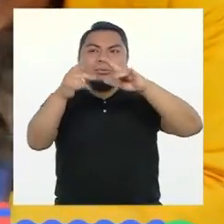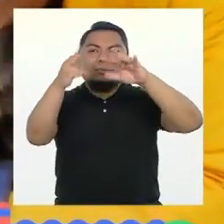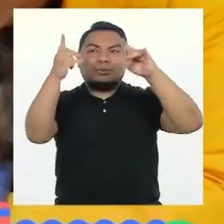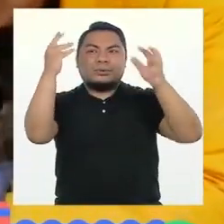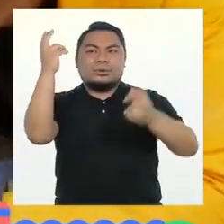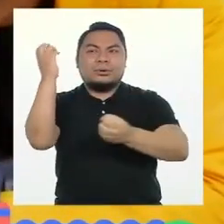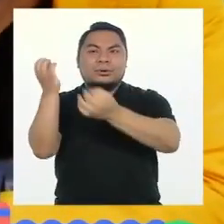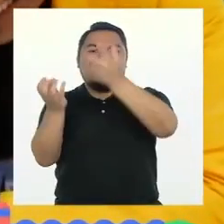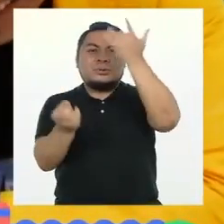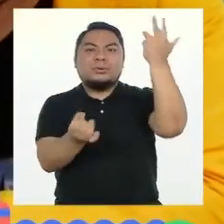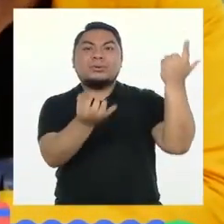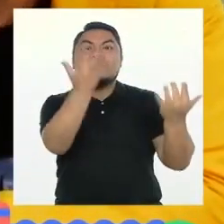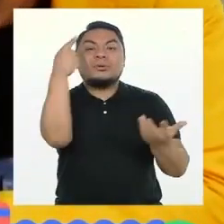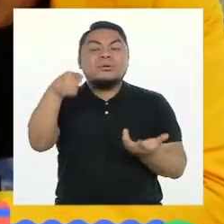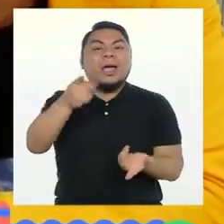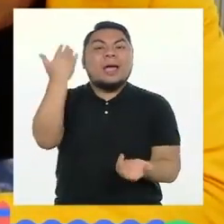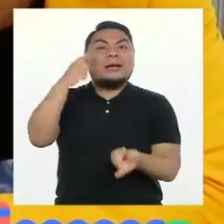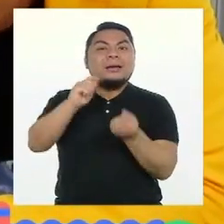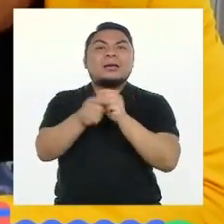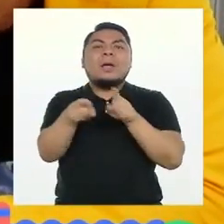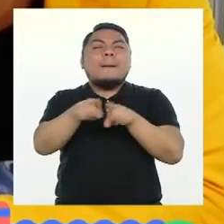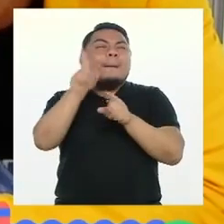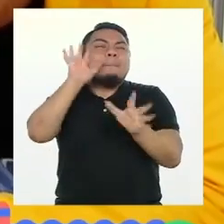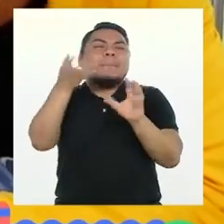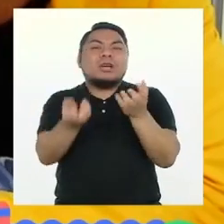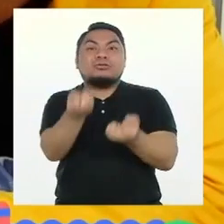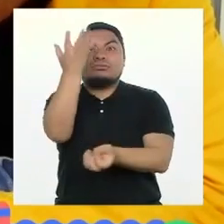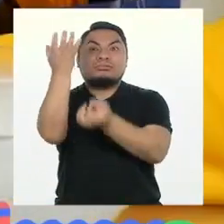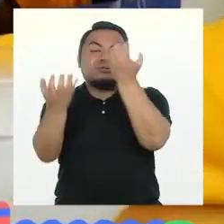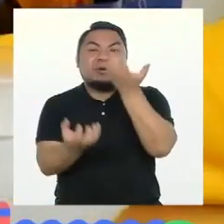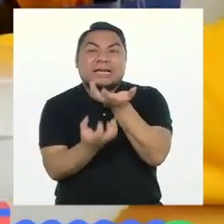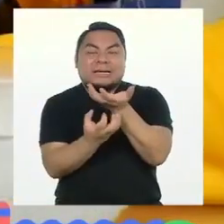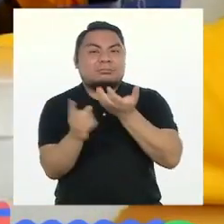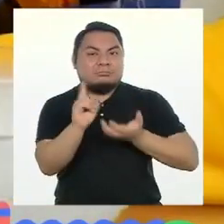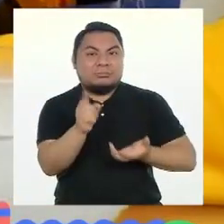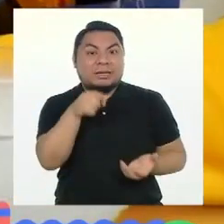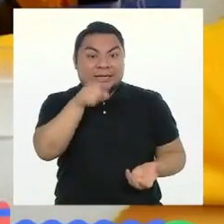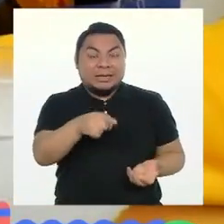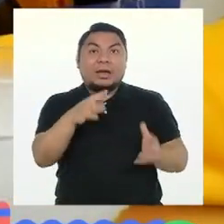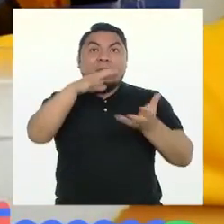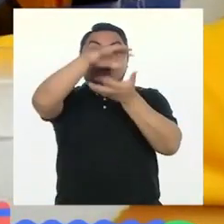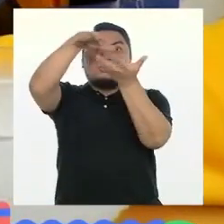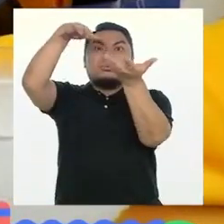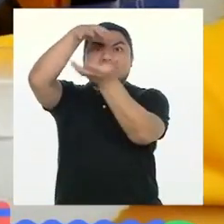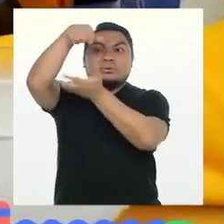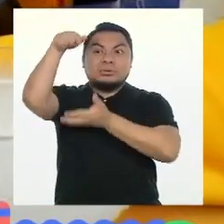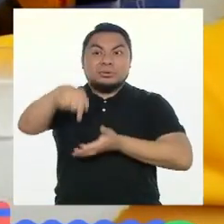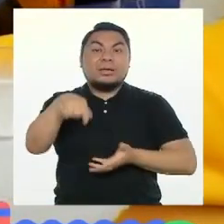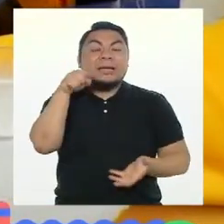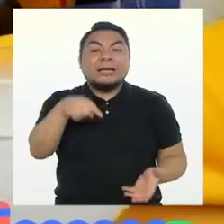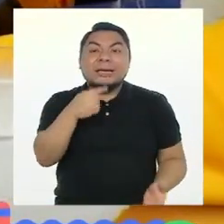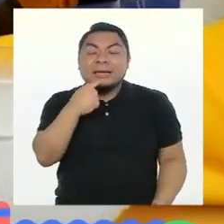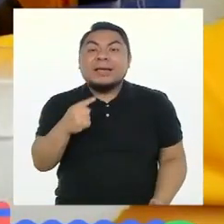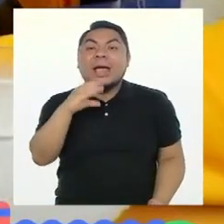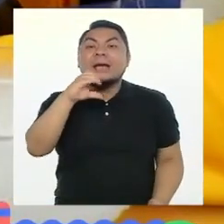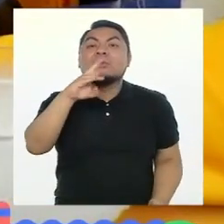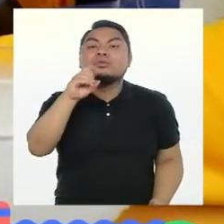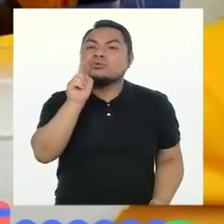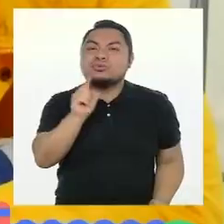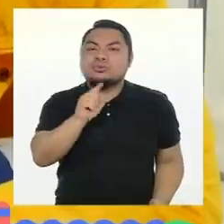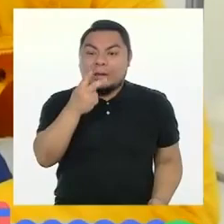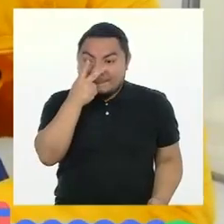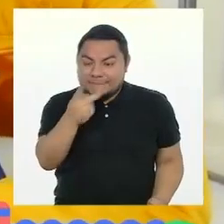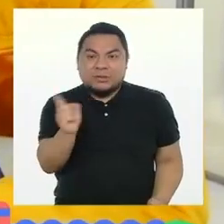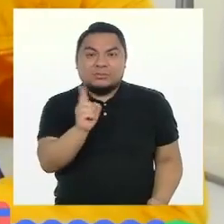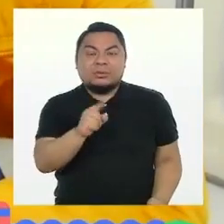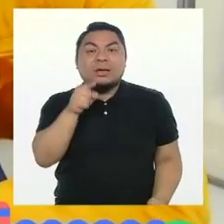y empieza a salirse por afuera, como si estuviera hirviendo. En realidad, esta nube blanca, ya hemos hablado de que no es el gas de dióxido de carbono, este no se puede